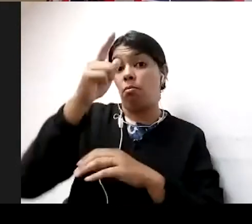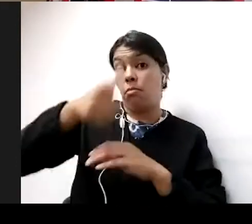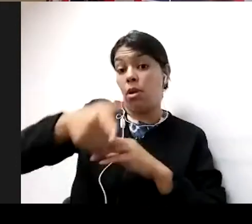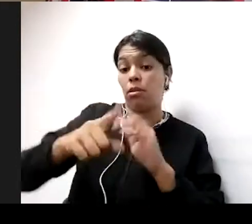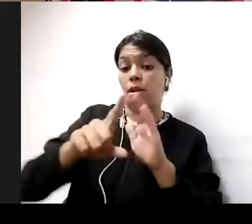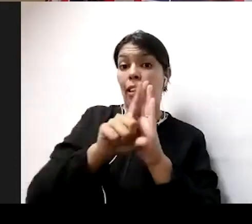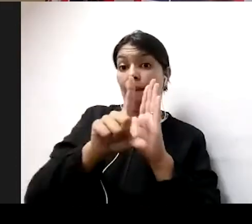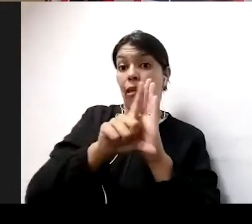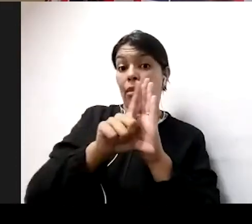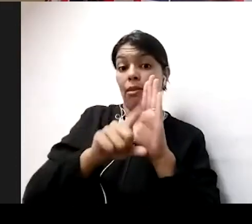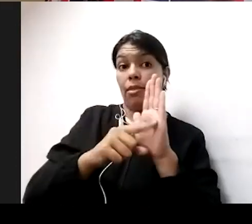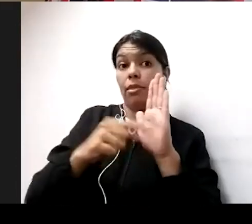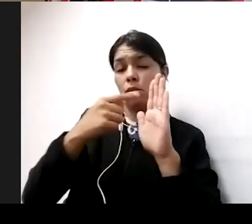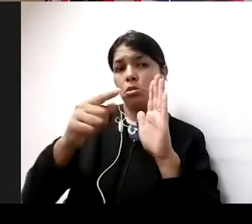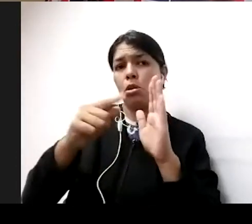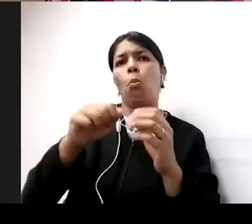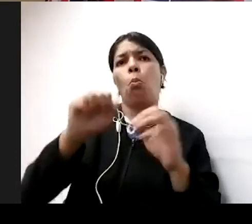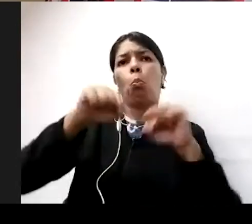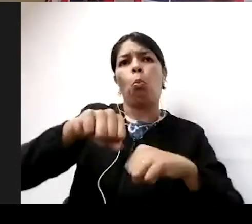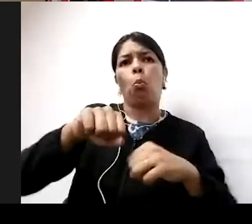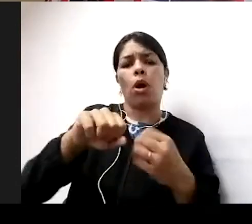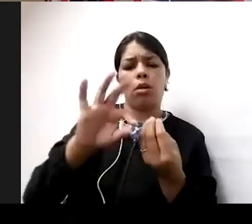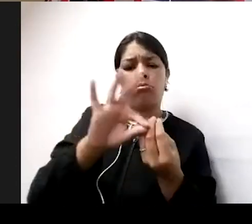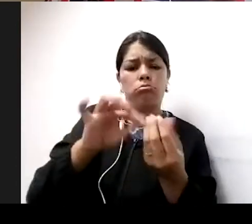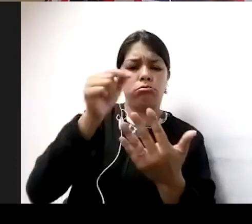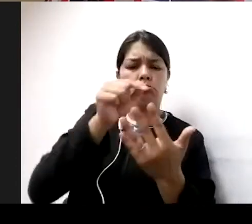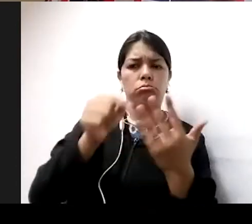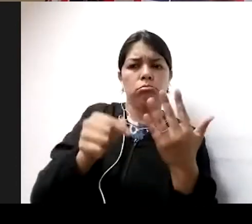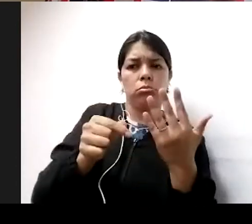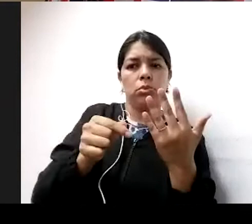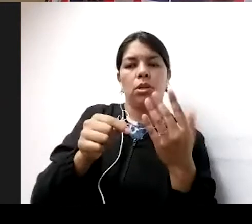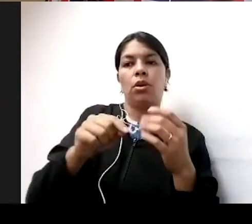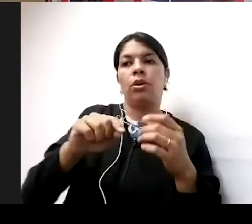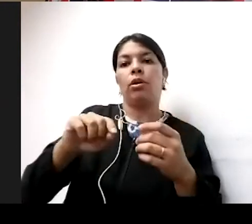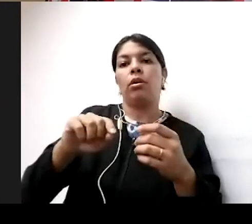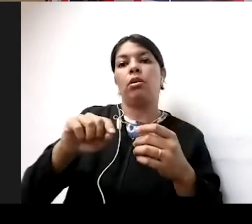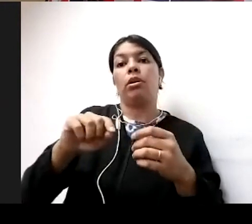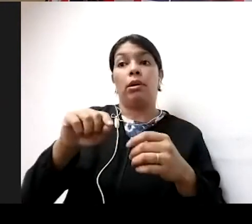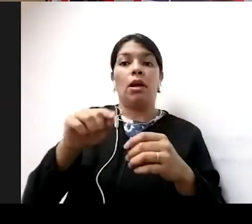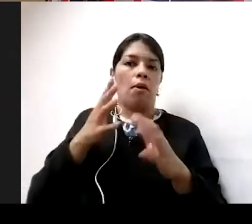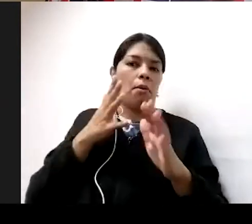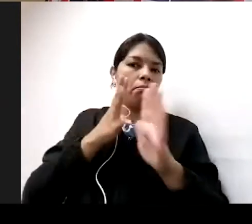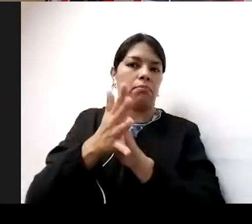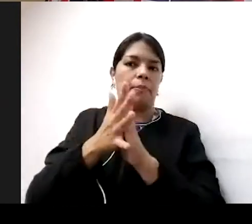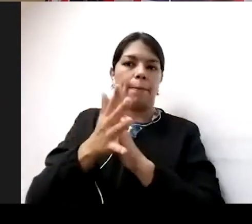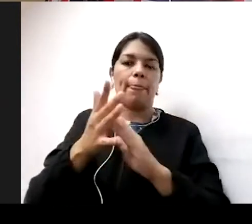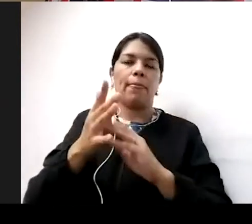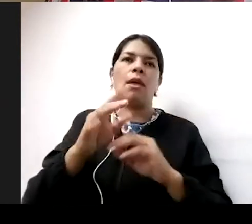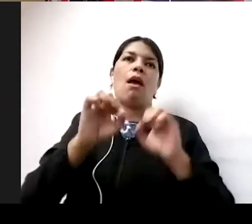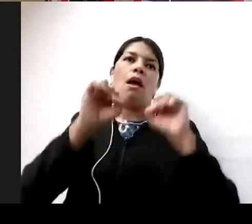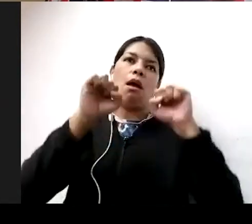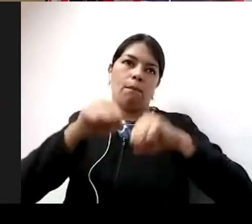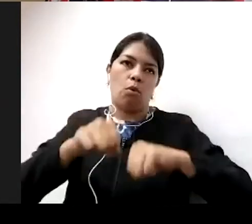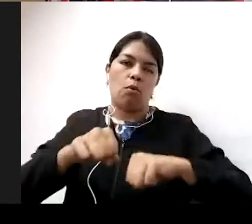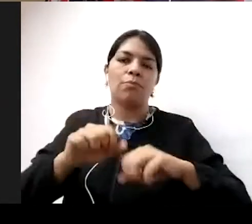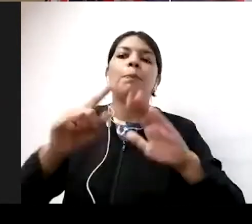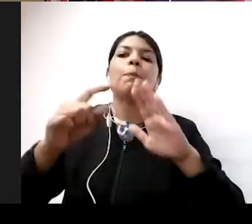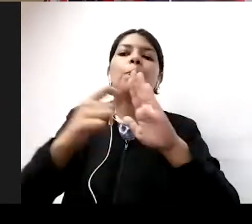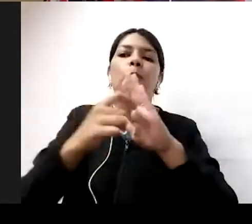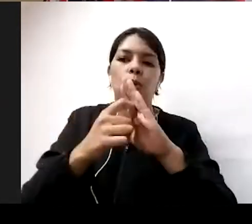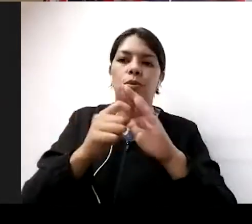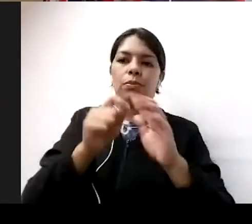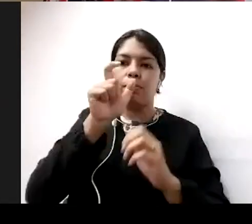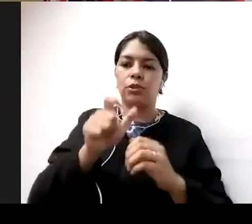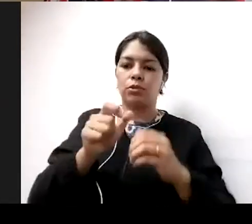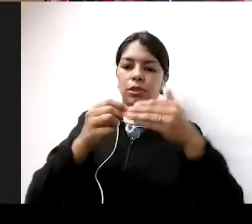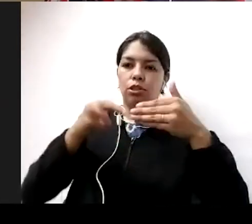conocer próximamente durante todo el video, y que han sido aprobadas, pero para mayores de 18 años. Como